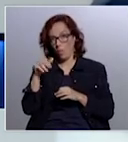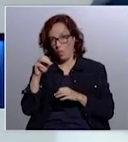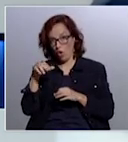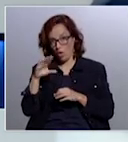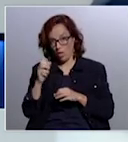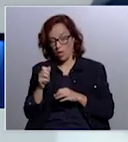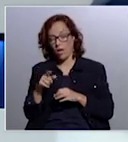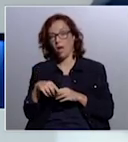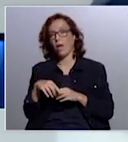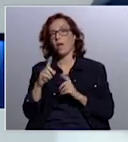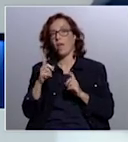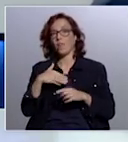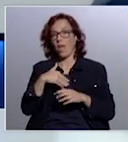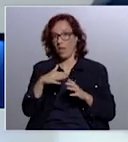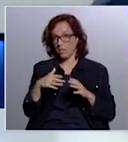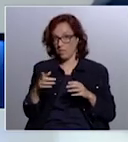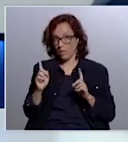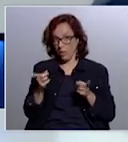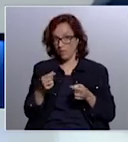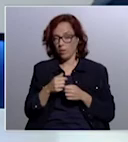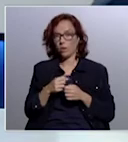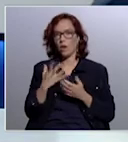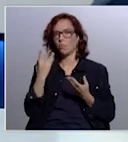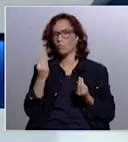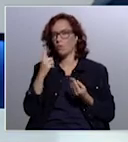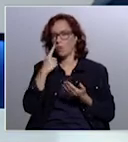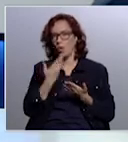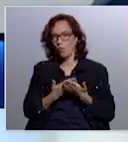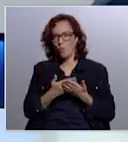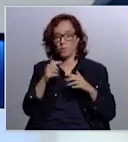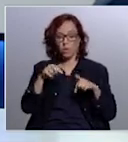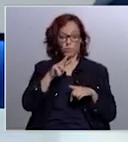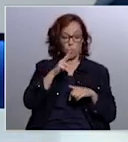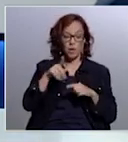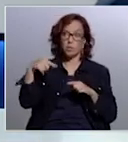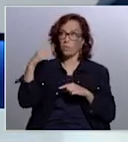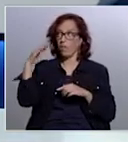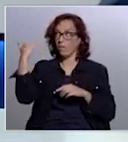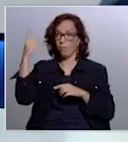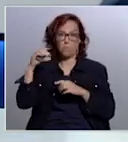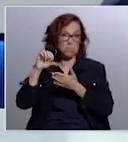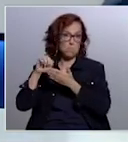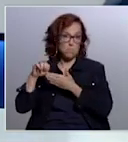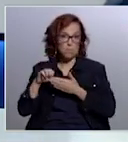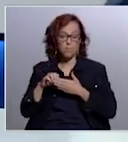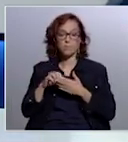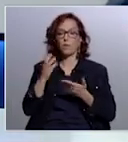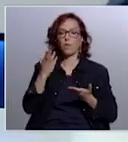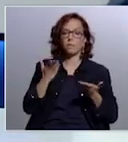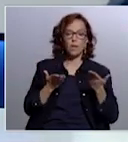planos uno presupuesto son las cosas que nos llegan son un montón de propuestas nacionales e internacionales que bueno que evaluamos porque a veces